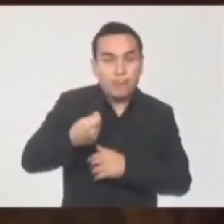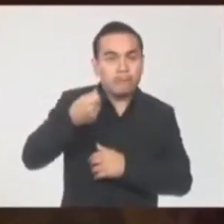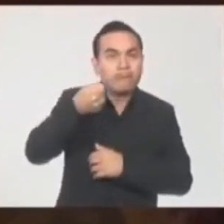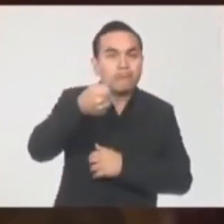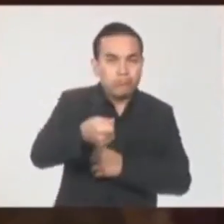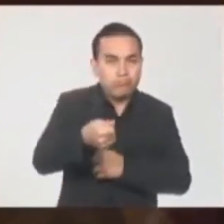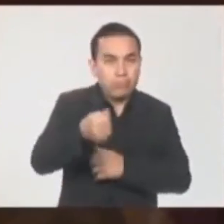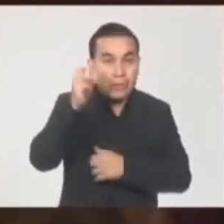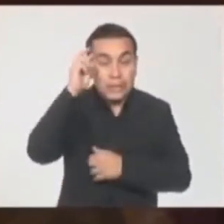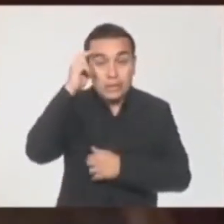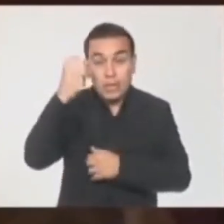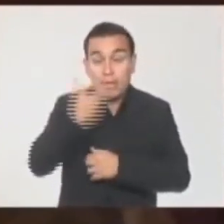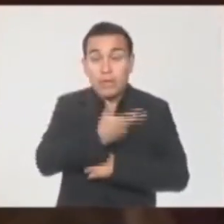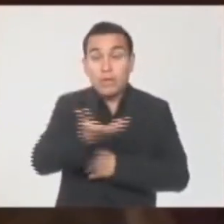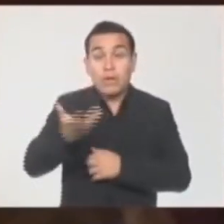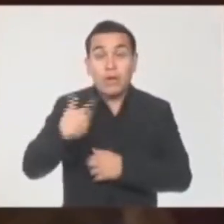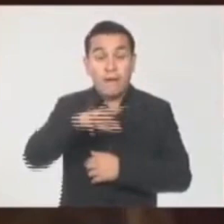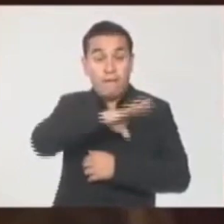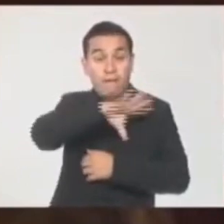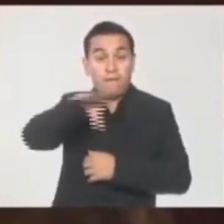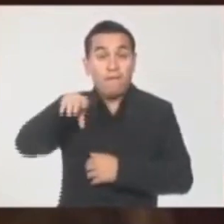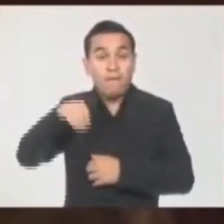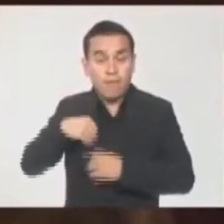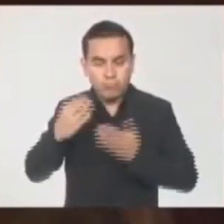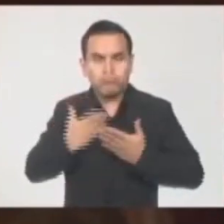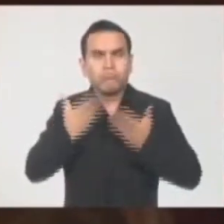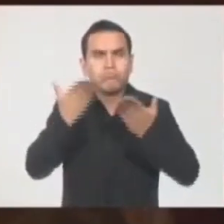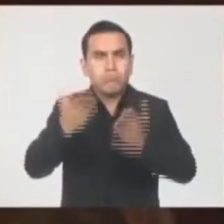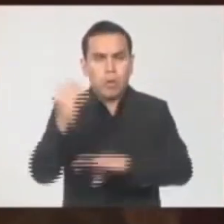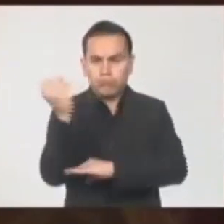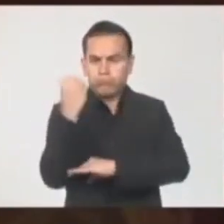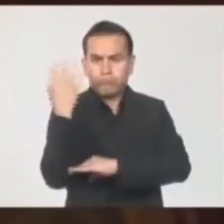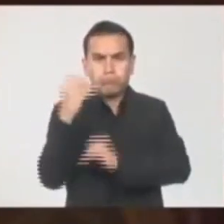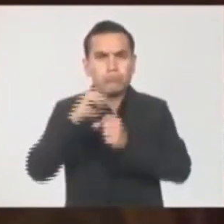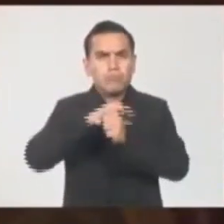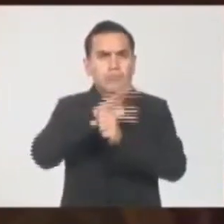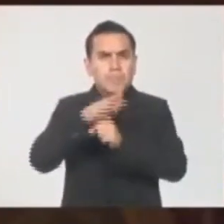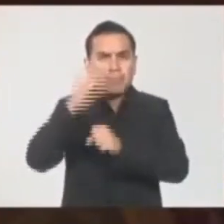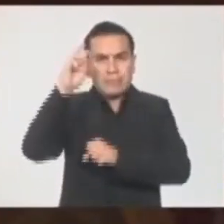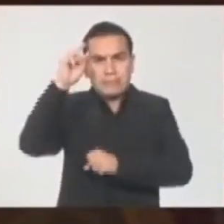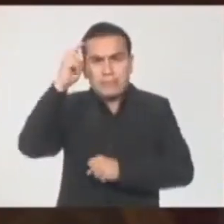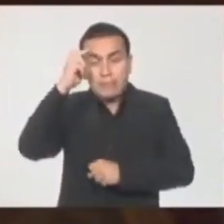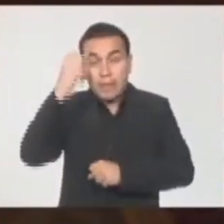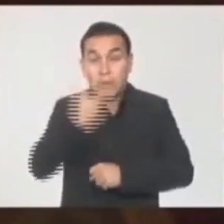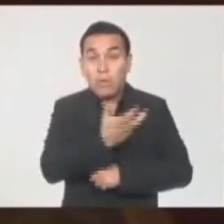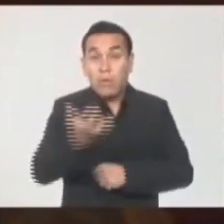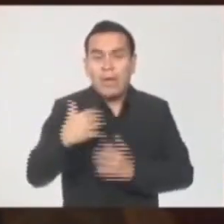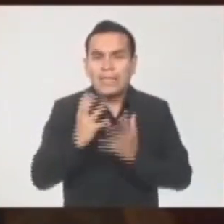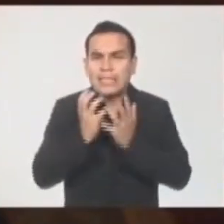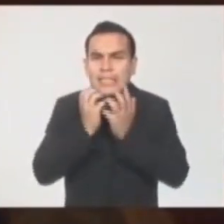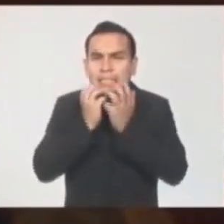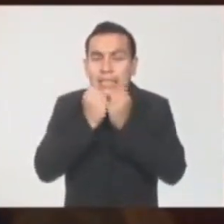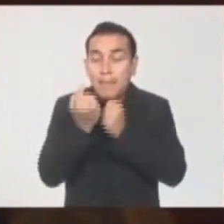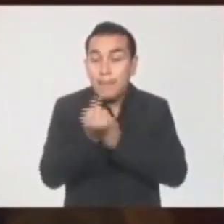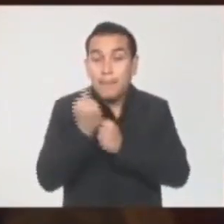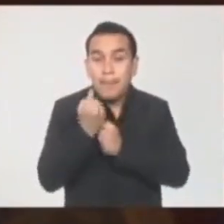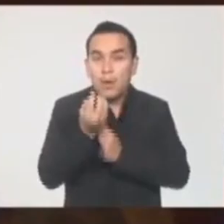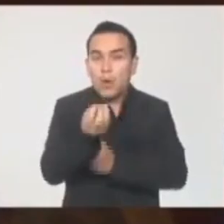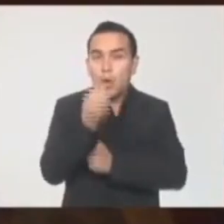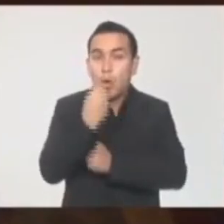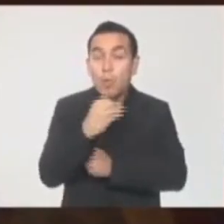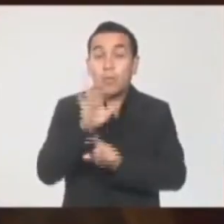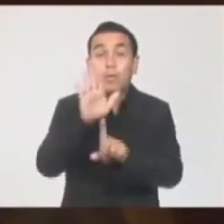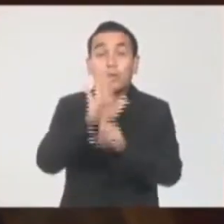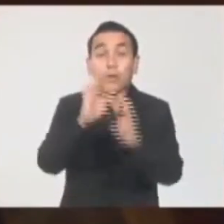para sufragar los gastos familiares en la emergencia. Era impensable que el gobierno garantizaría que la gente tuviera comida en su